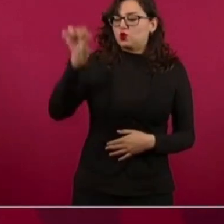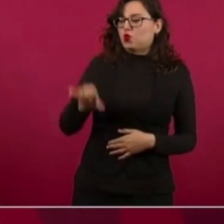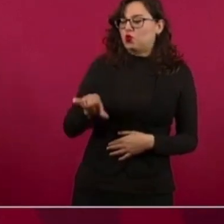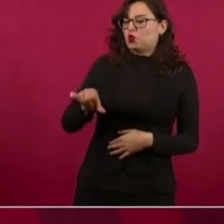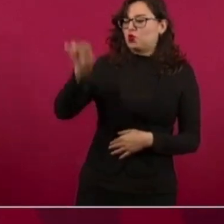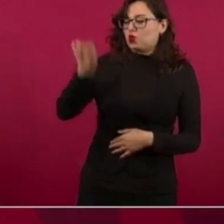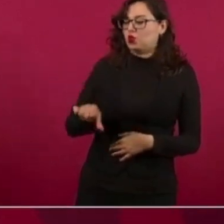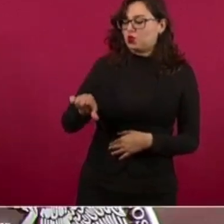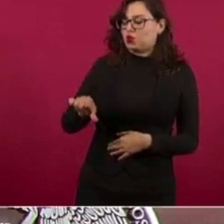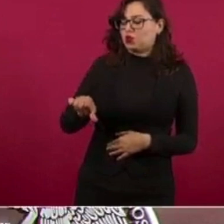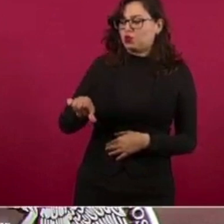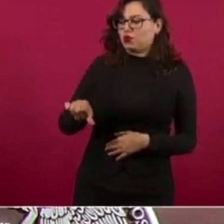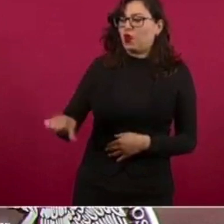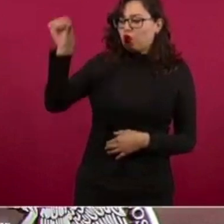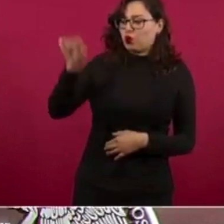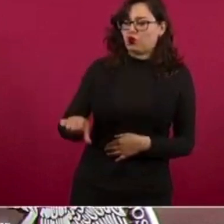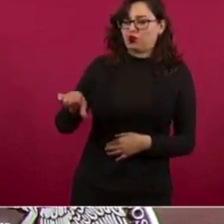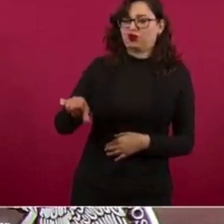hoy,